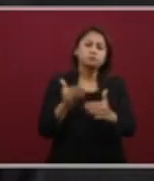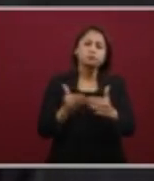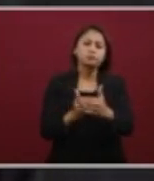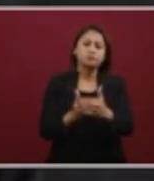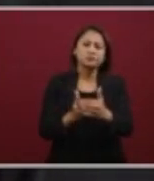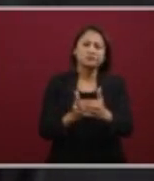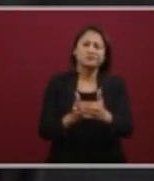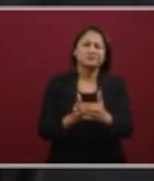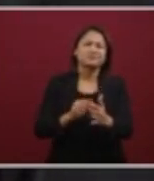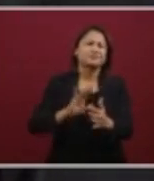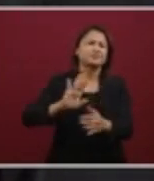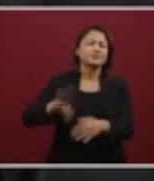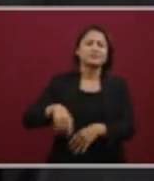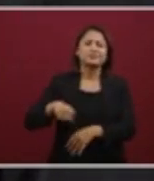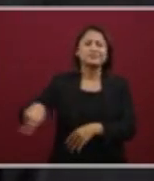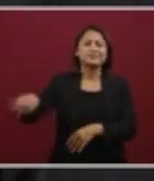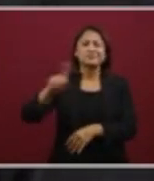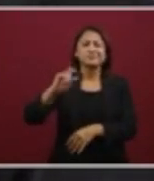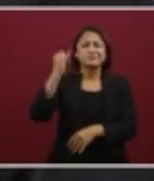inventos.